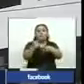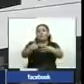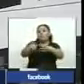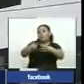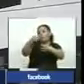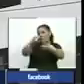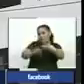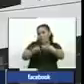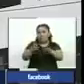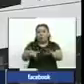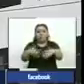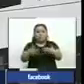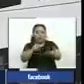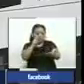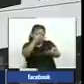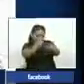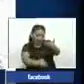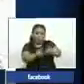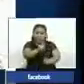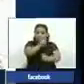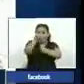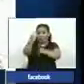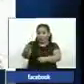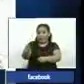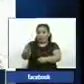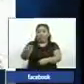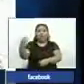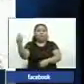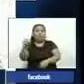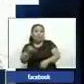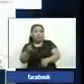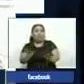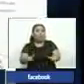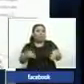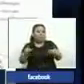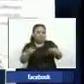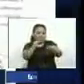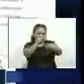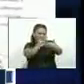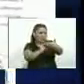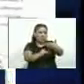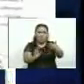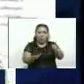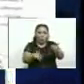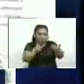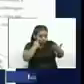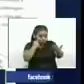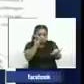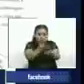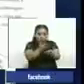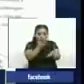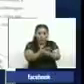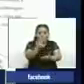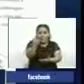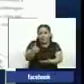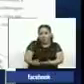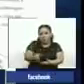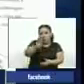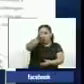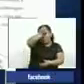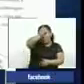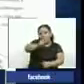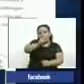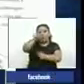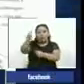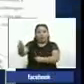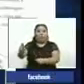para presentar una acusación de ese tipo, la Cámara dice que debido a una ambigüedad hay un error del denunciante, debido a que